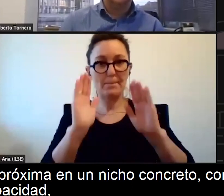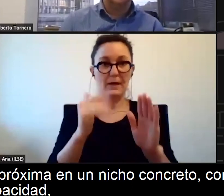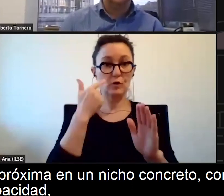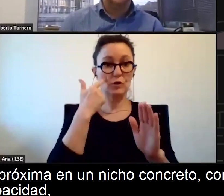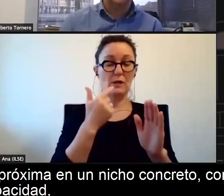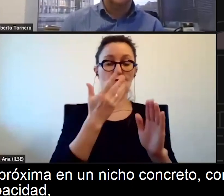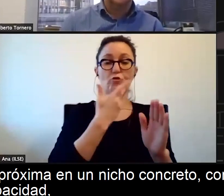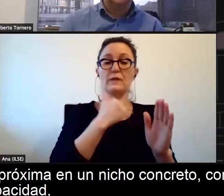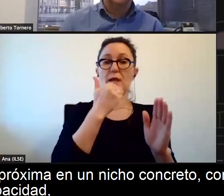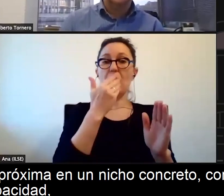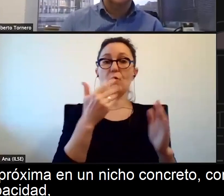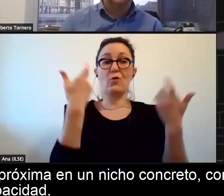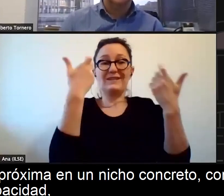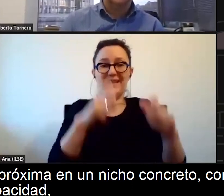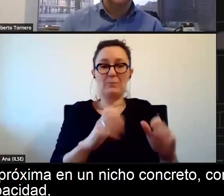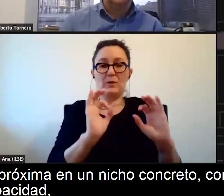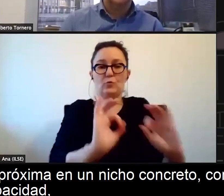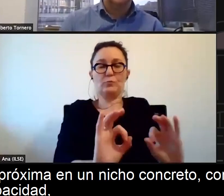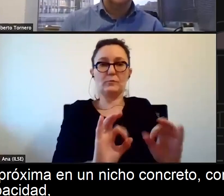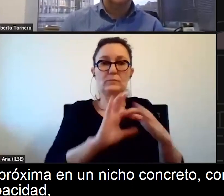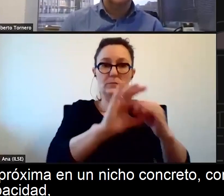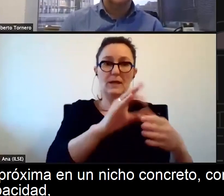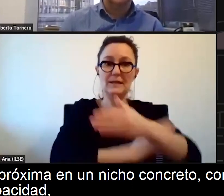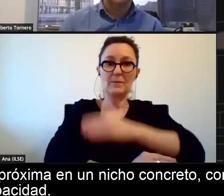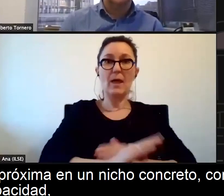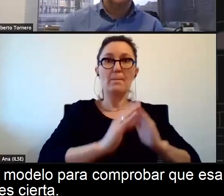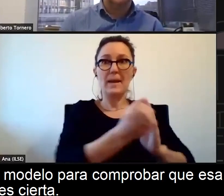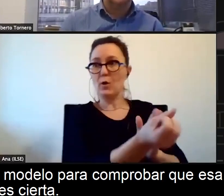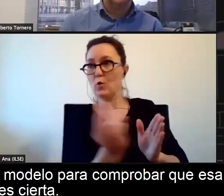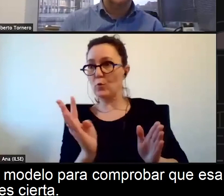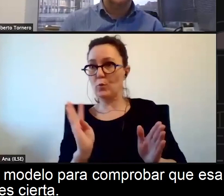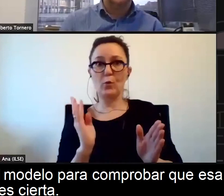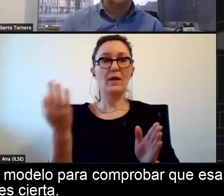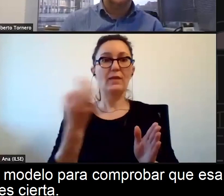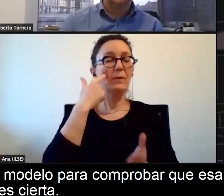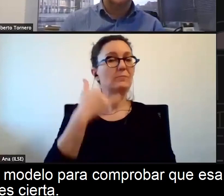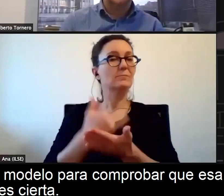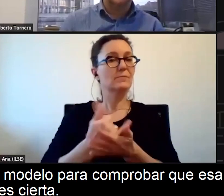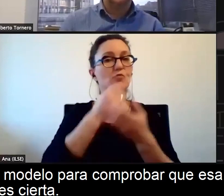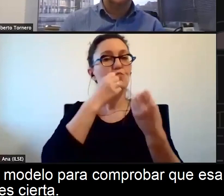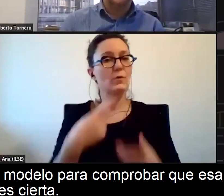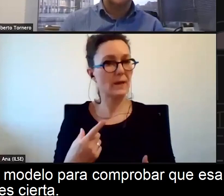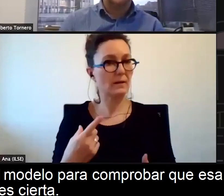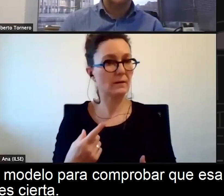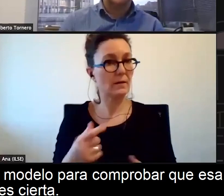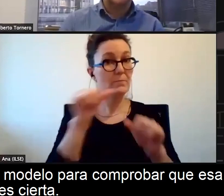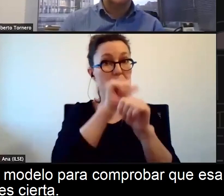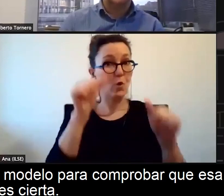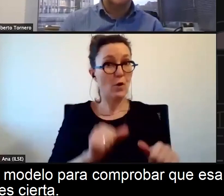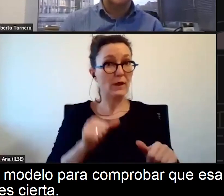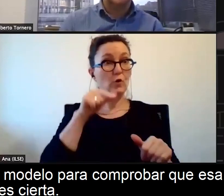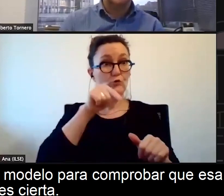nicho muy concreto de la discapacidad, pero claro, hay que testear muy bien el modelo para comprobar realmente que aquella hipótesis que tú